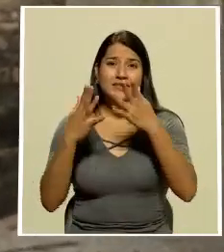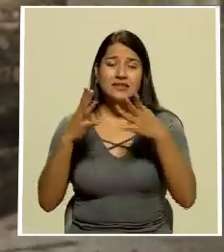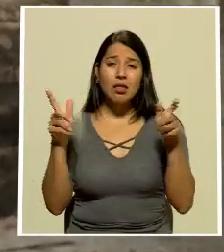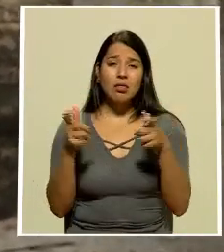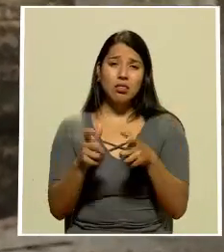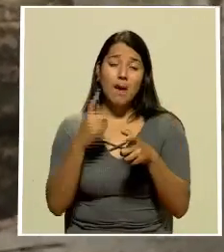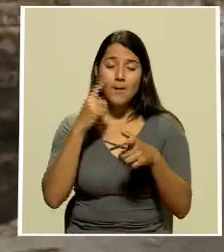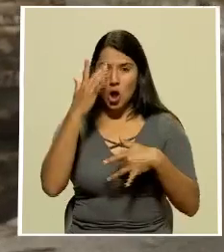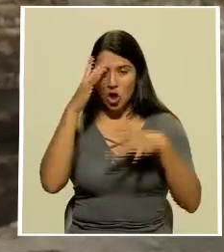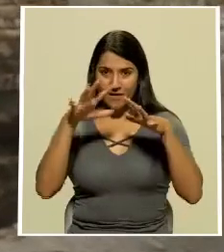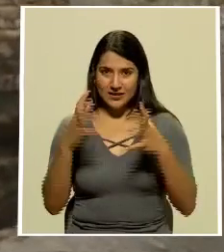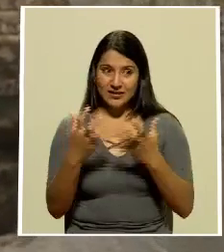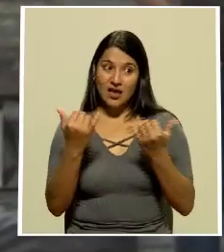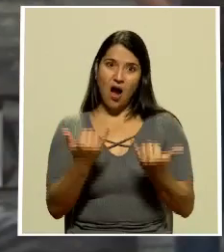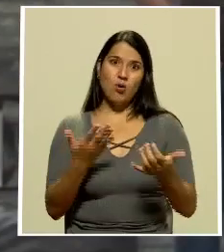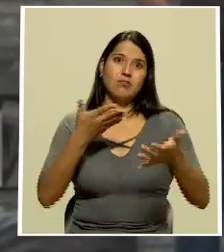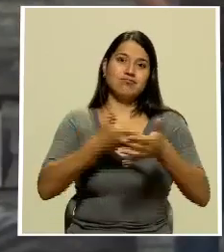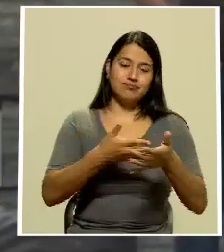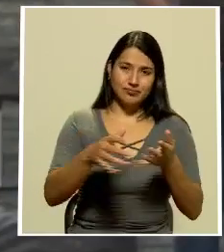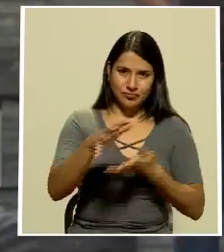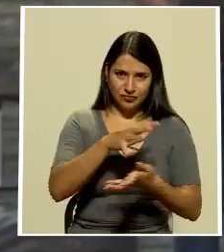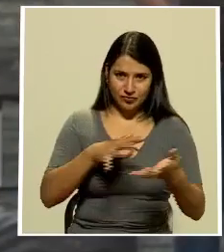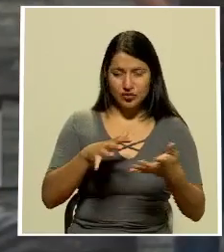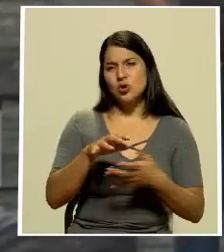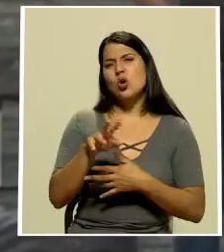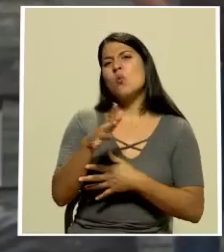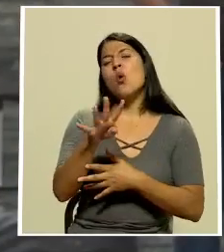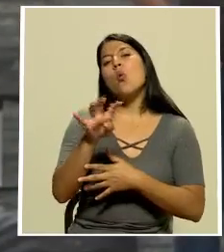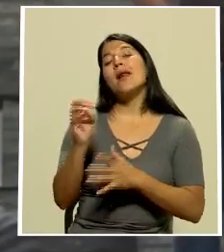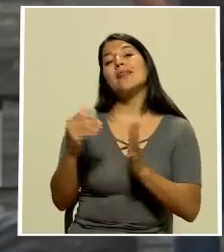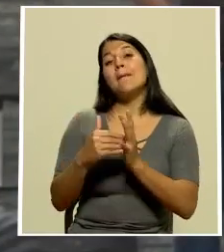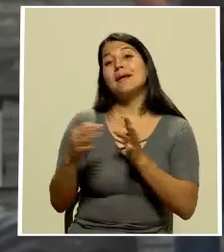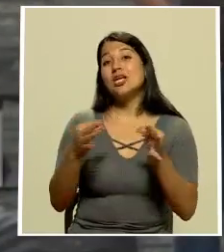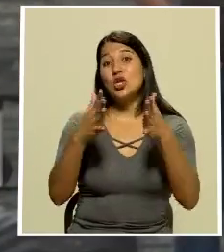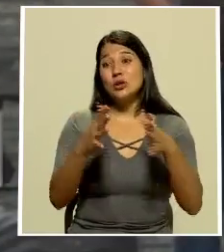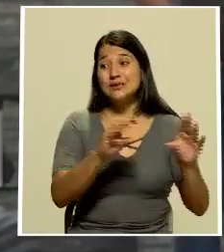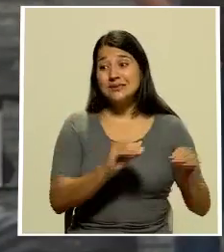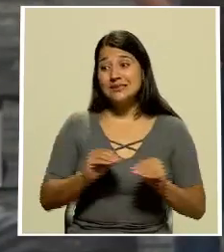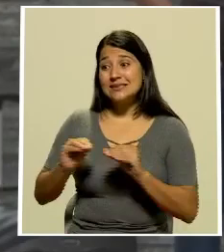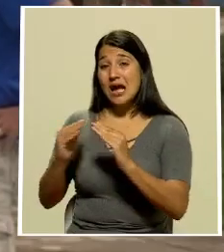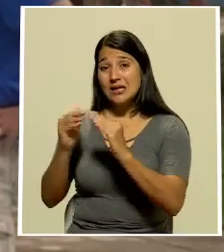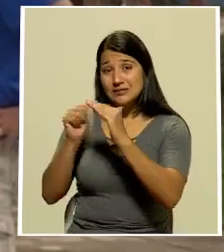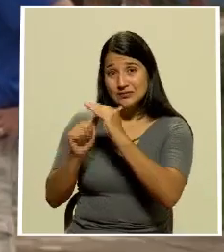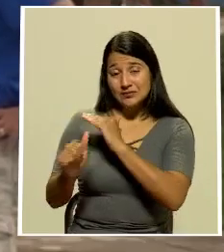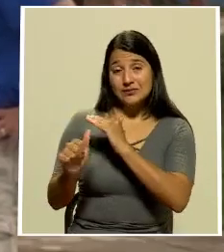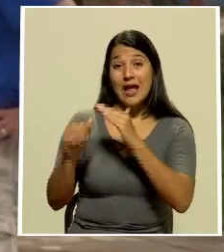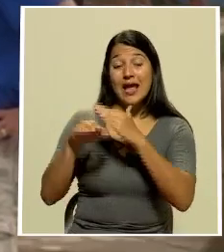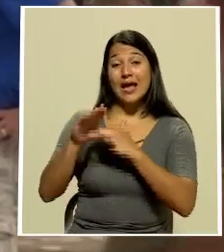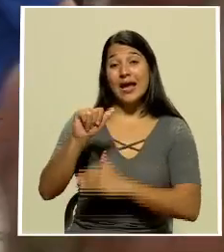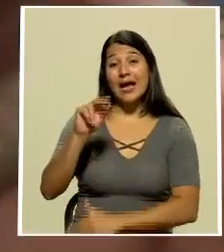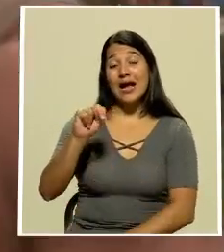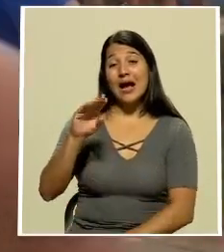COVID-19. Unos 41,000 turistas fueron evacuados a refugios desde sus hoteles en Cancún, Puerto Morelos e Isla